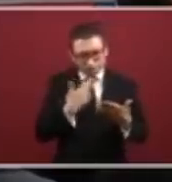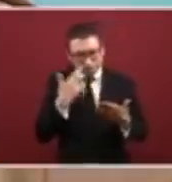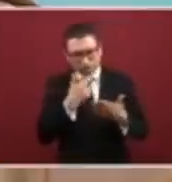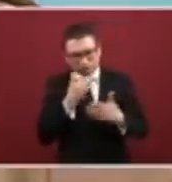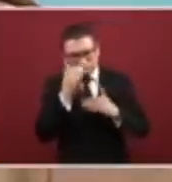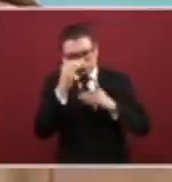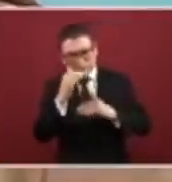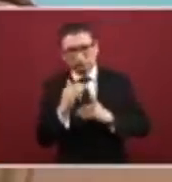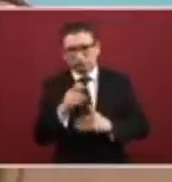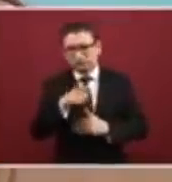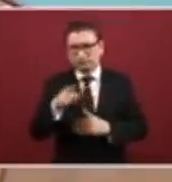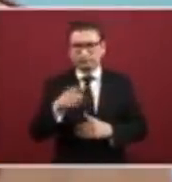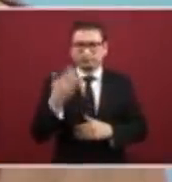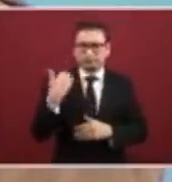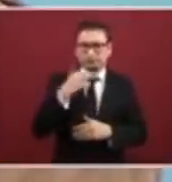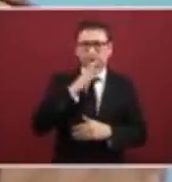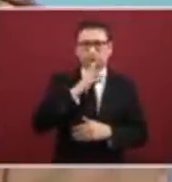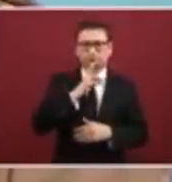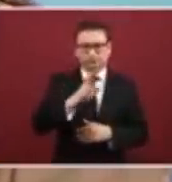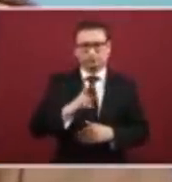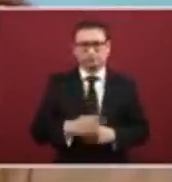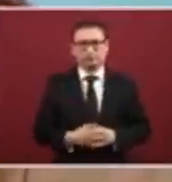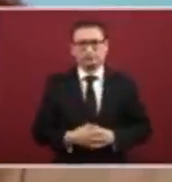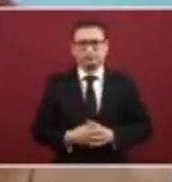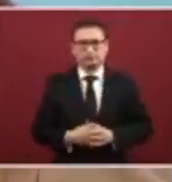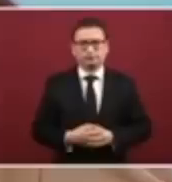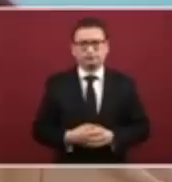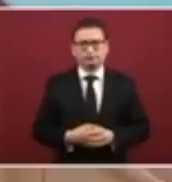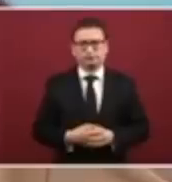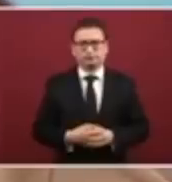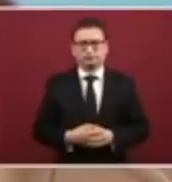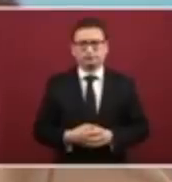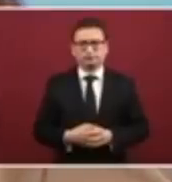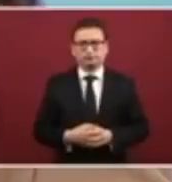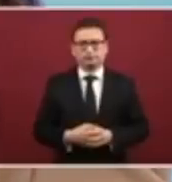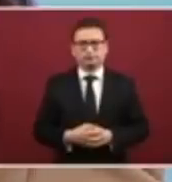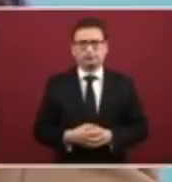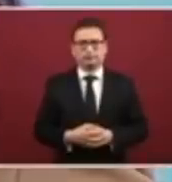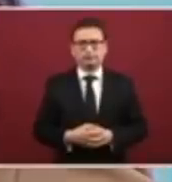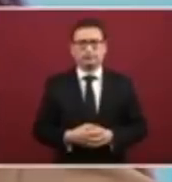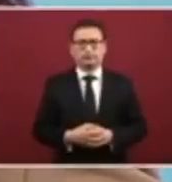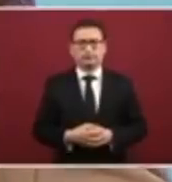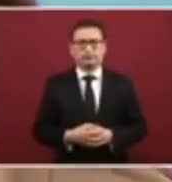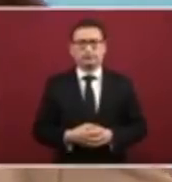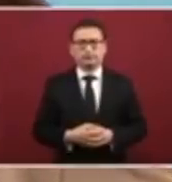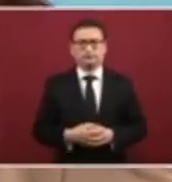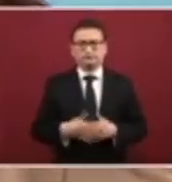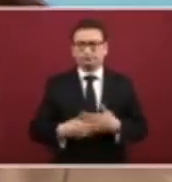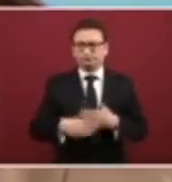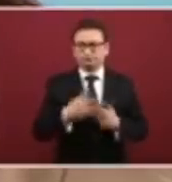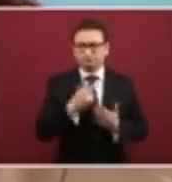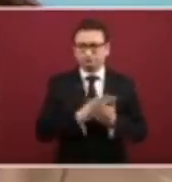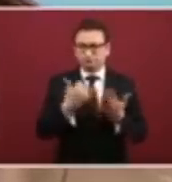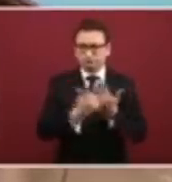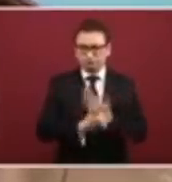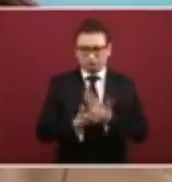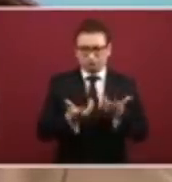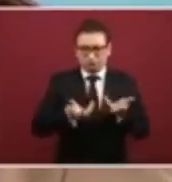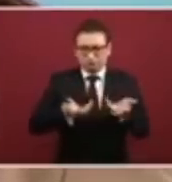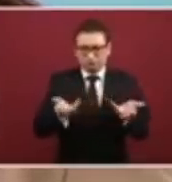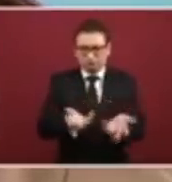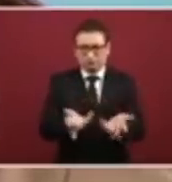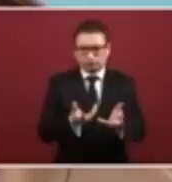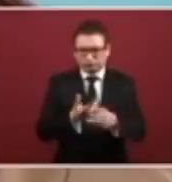que habían dicho, lo que había hecho aquí algún periodista. La ejecución del proyecto, para